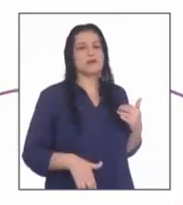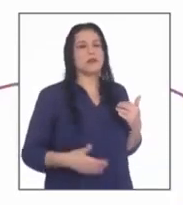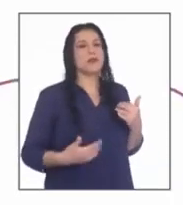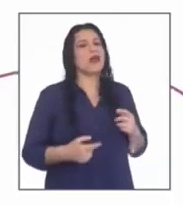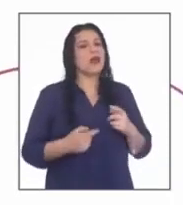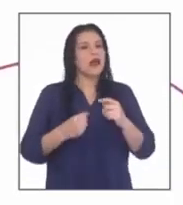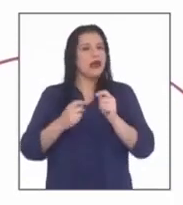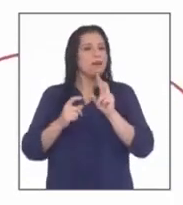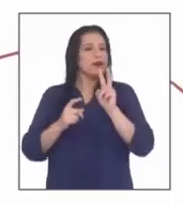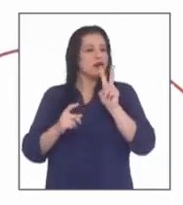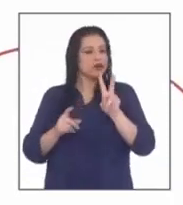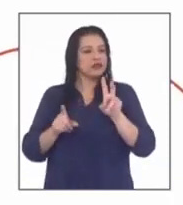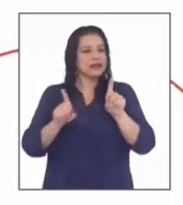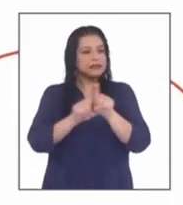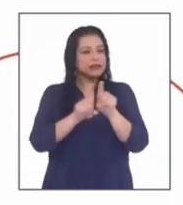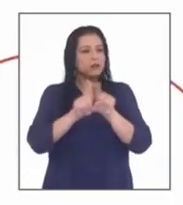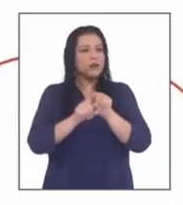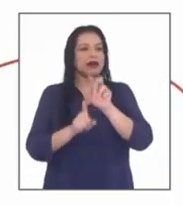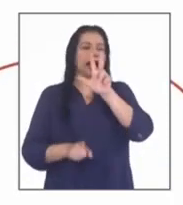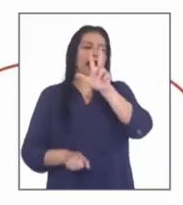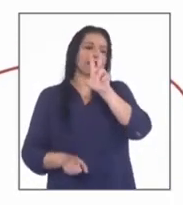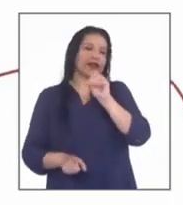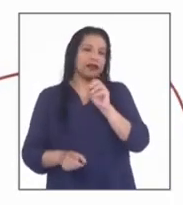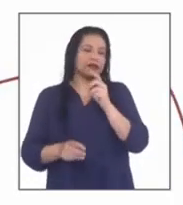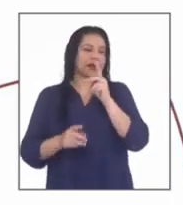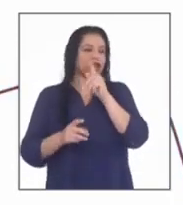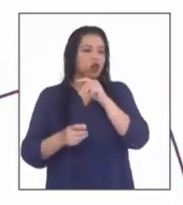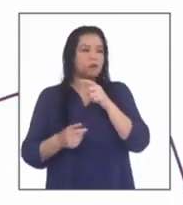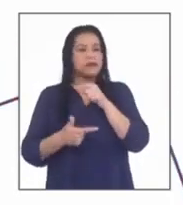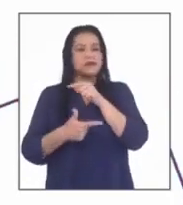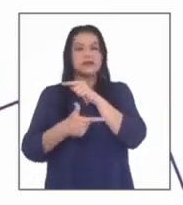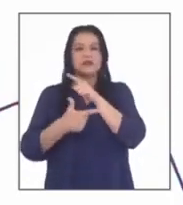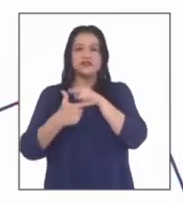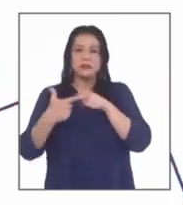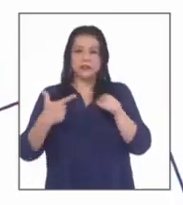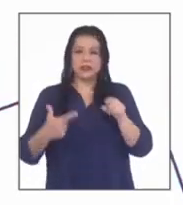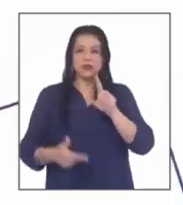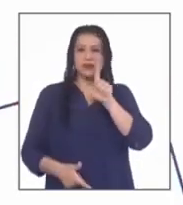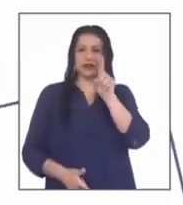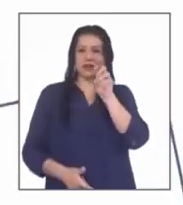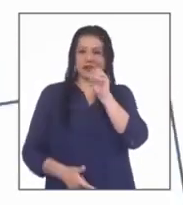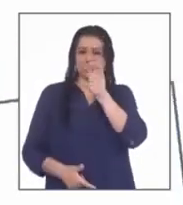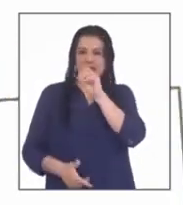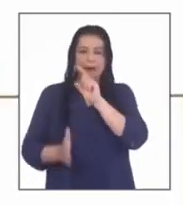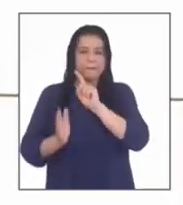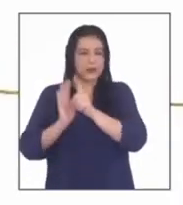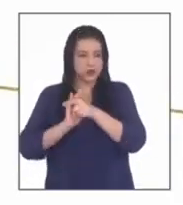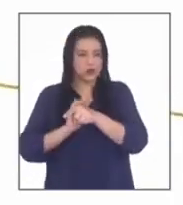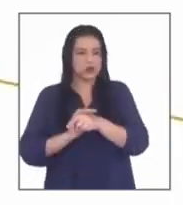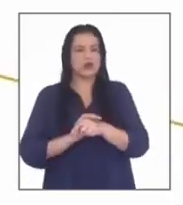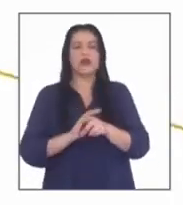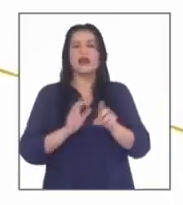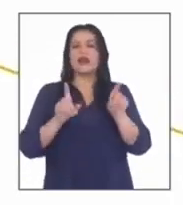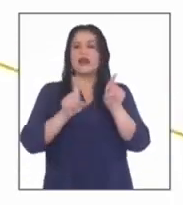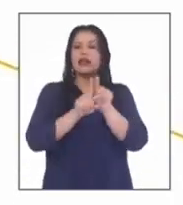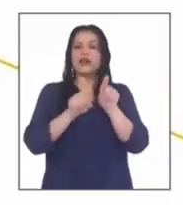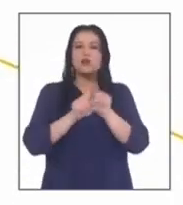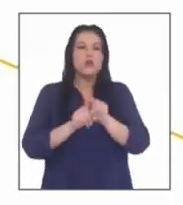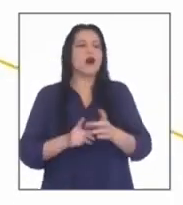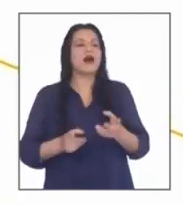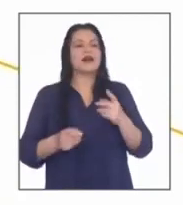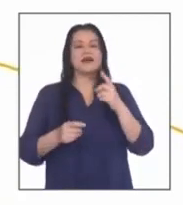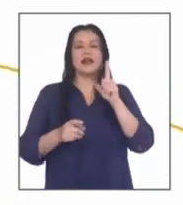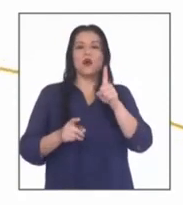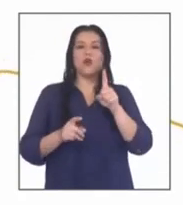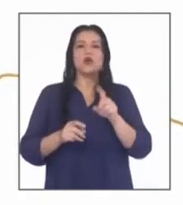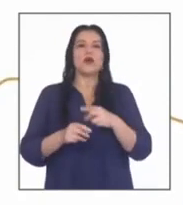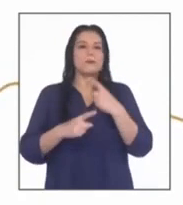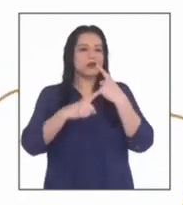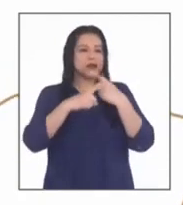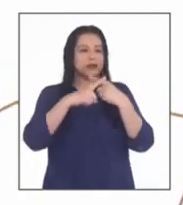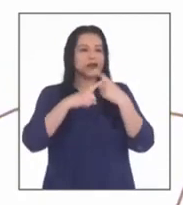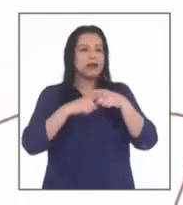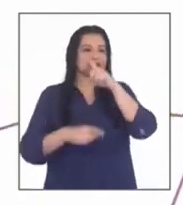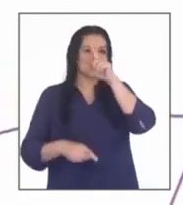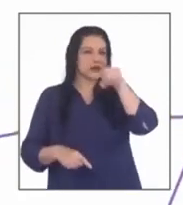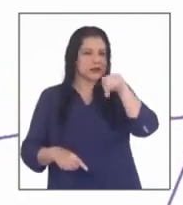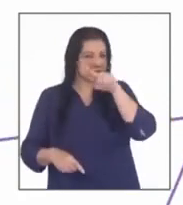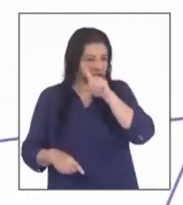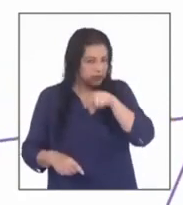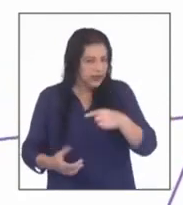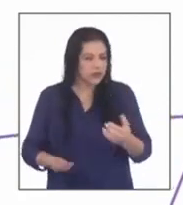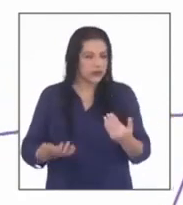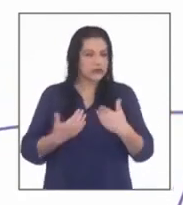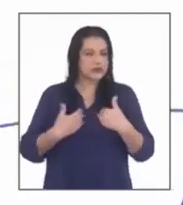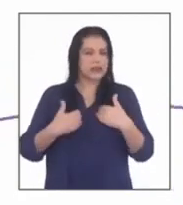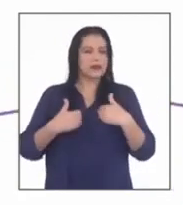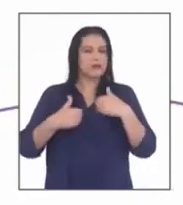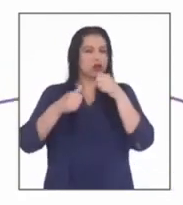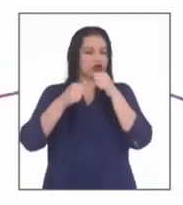La velocidad será igual a 30 kilómetros dividido entre 100 minutos. Procedemos como en la situación 1, multiplicando y simplificando.